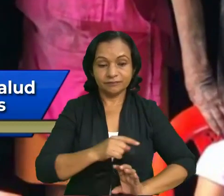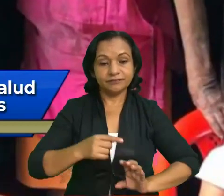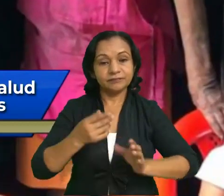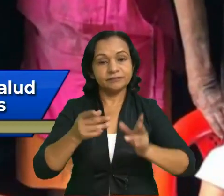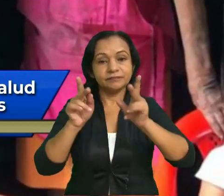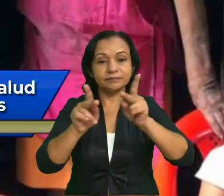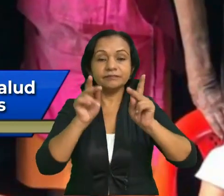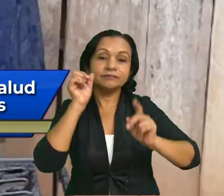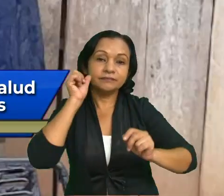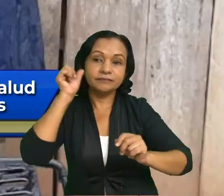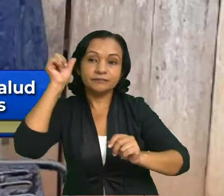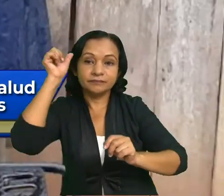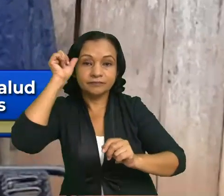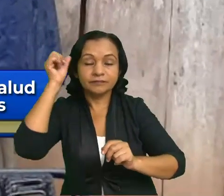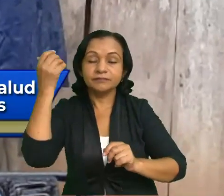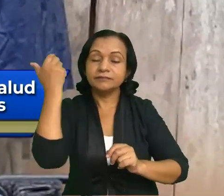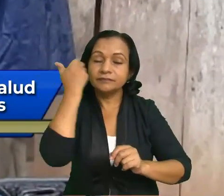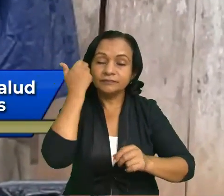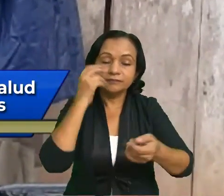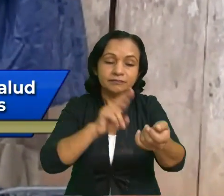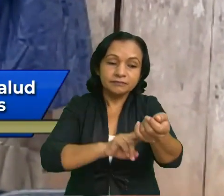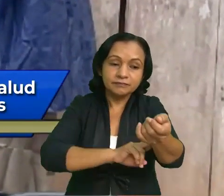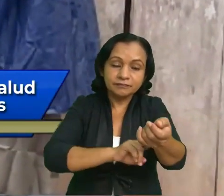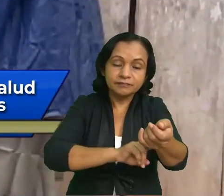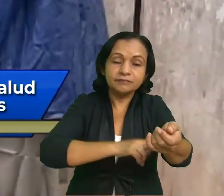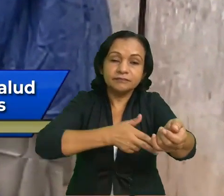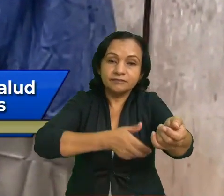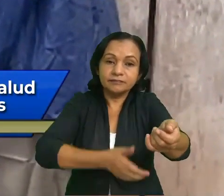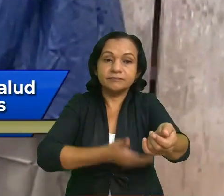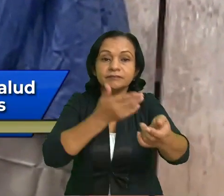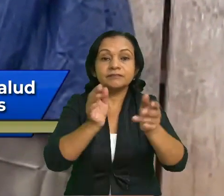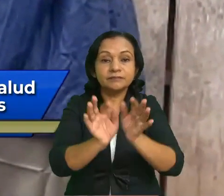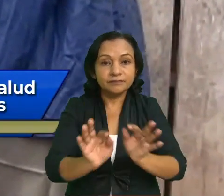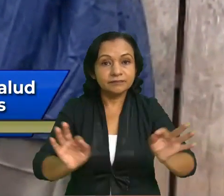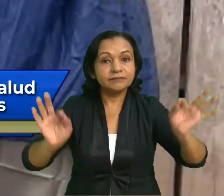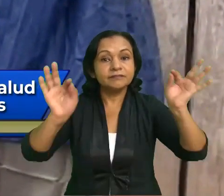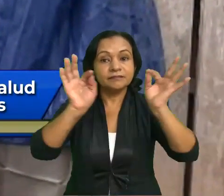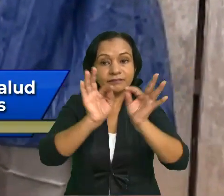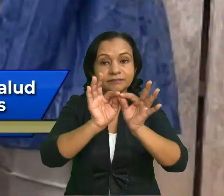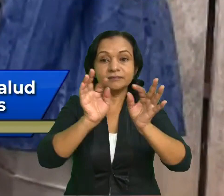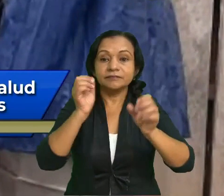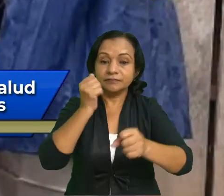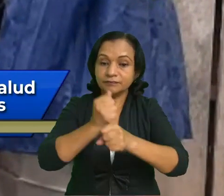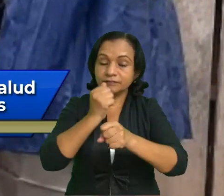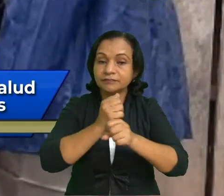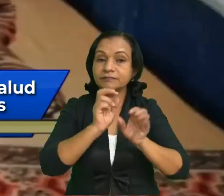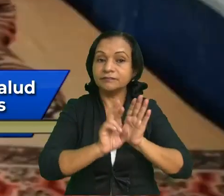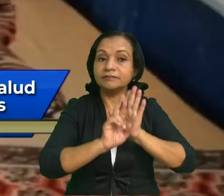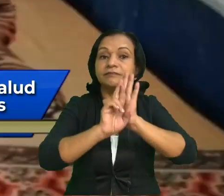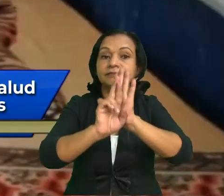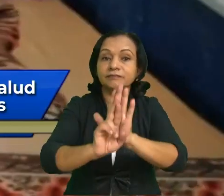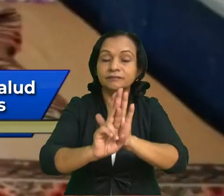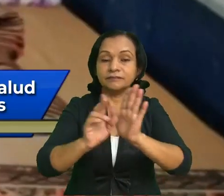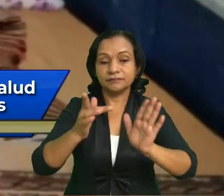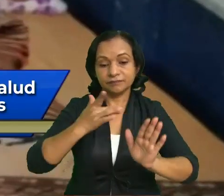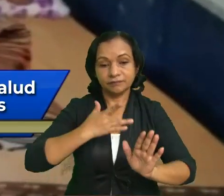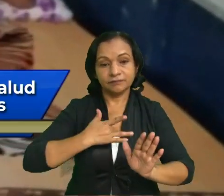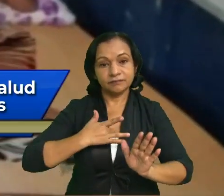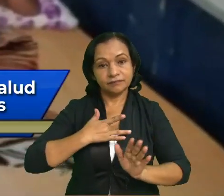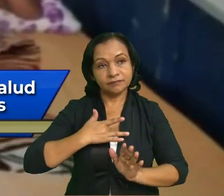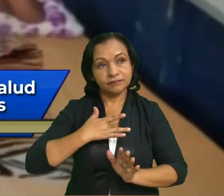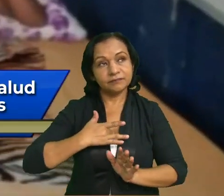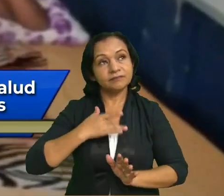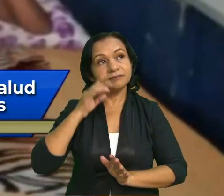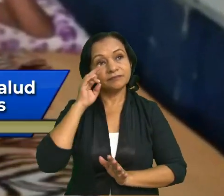las personas mayores y con enfermedades crónicas esto es muy importante porque realmente se está dando respuesta a las necesidades y ahí